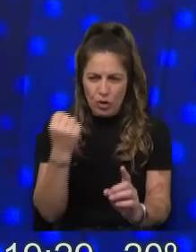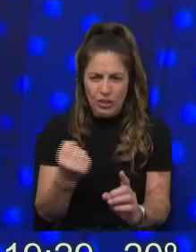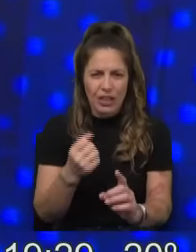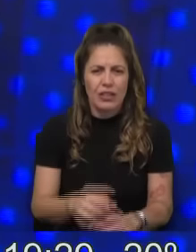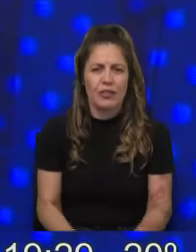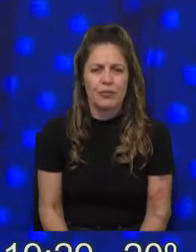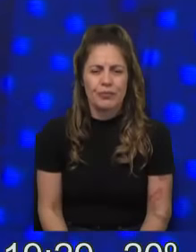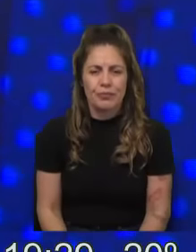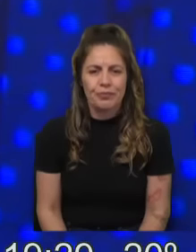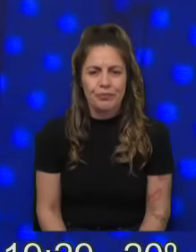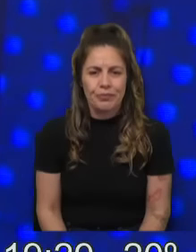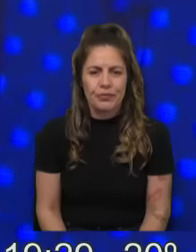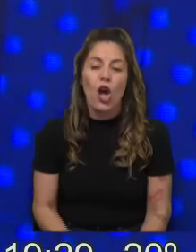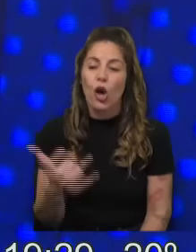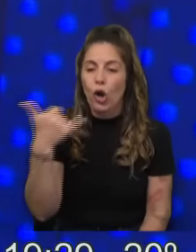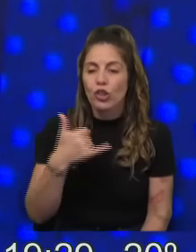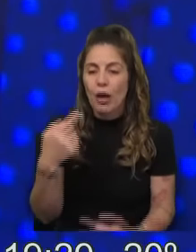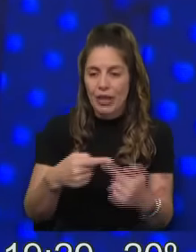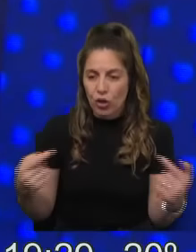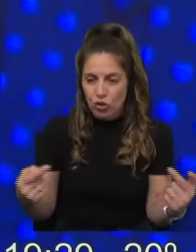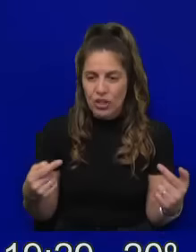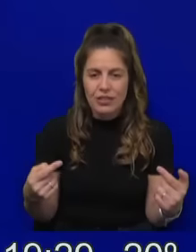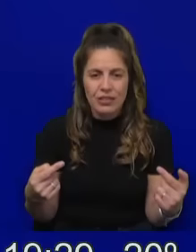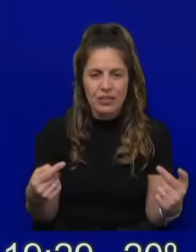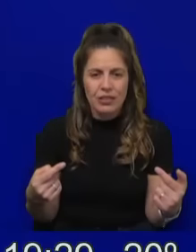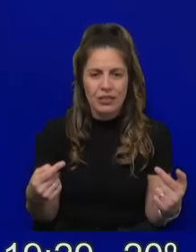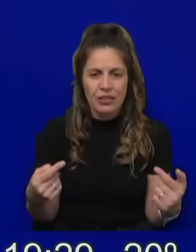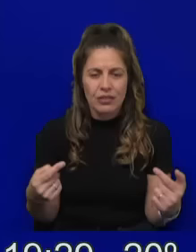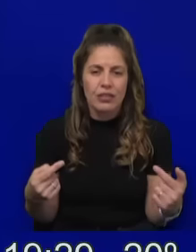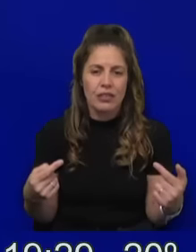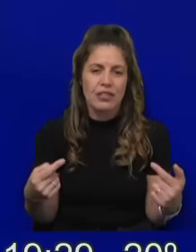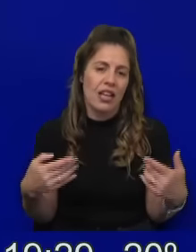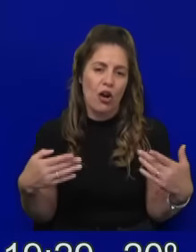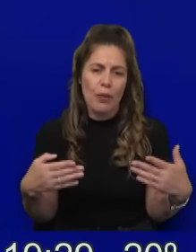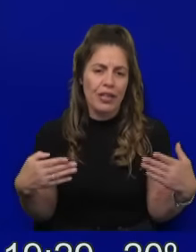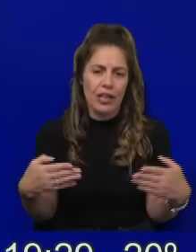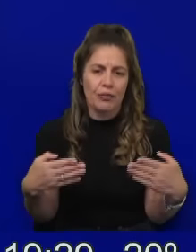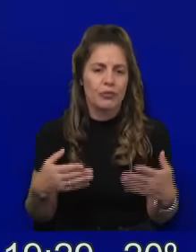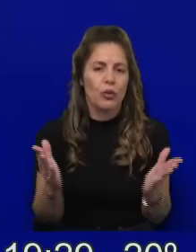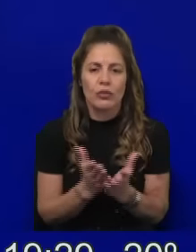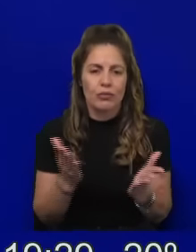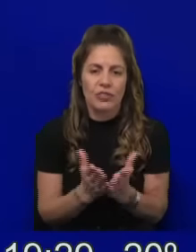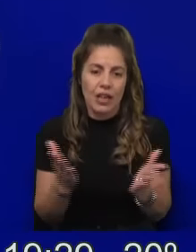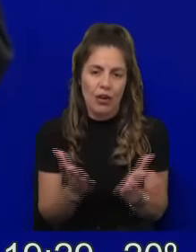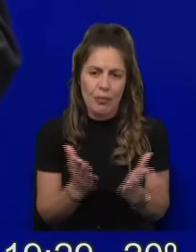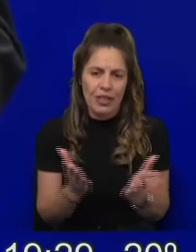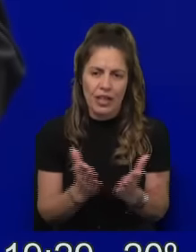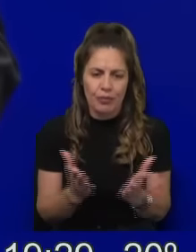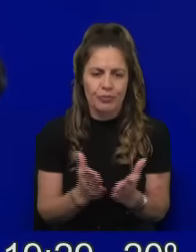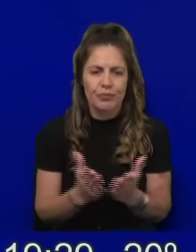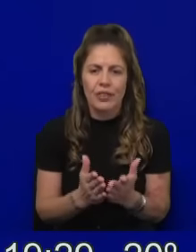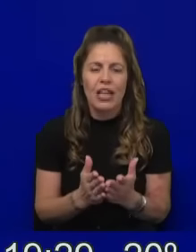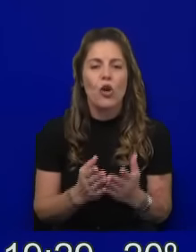este mes de noviembre. Fede, contame cosas, ¿por dónde vamos? Ahí va, estuve investigando, estudiando un poquito el balotaje, esta herramienta